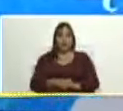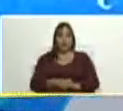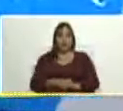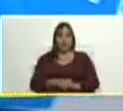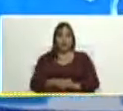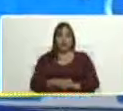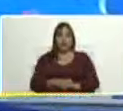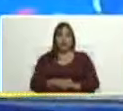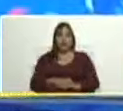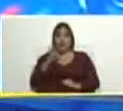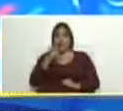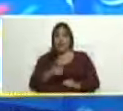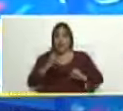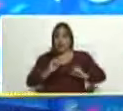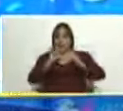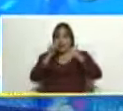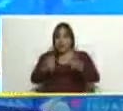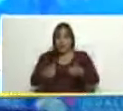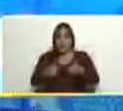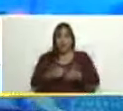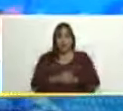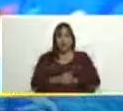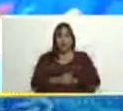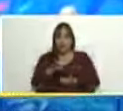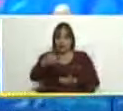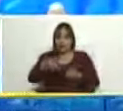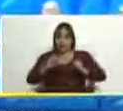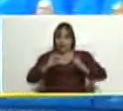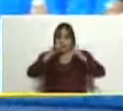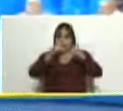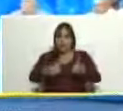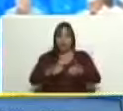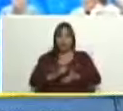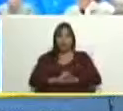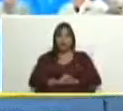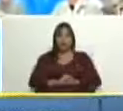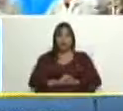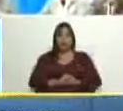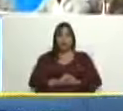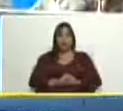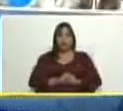Tenía que nacer y aquí nació.